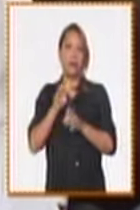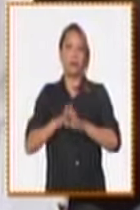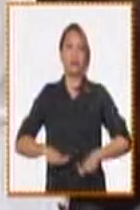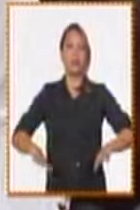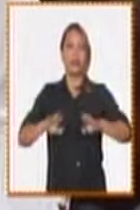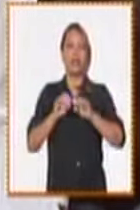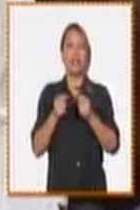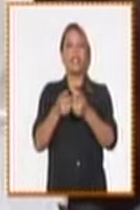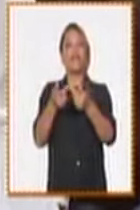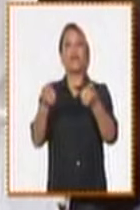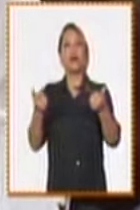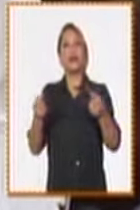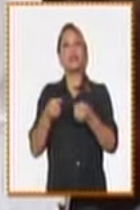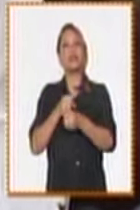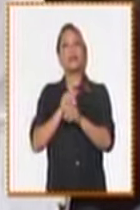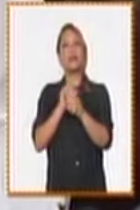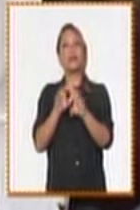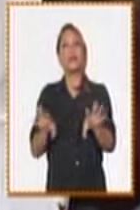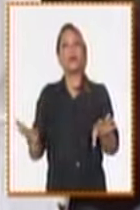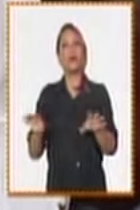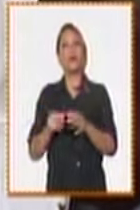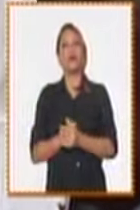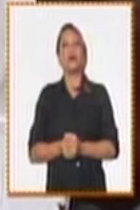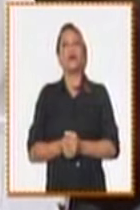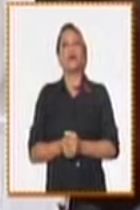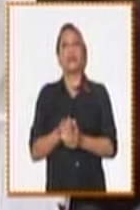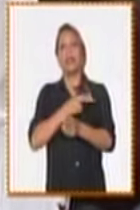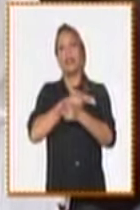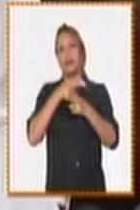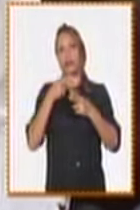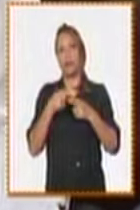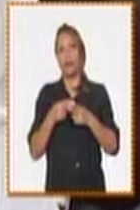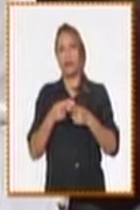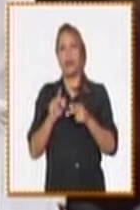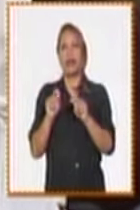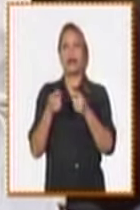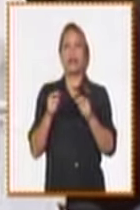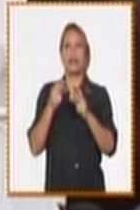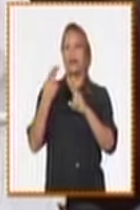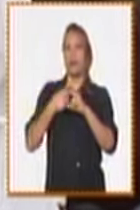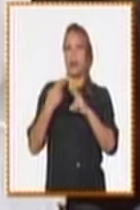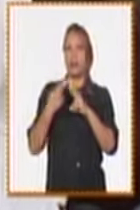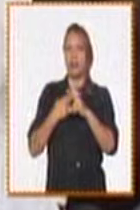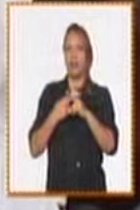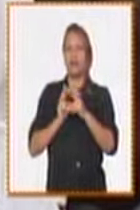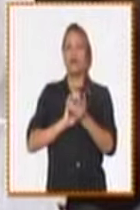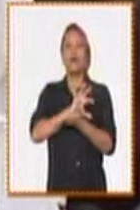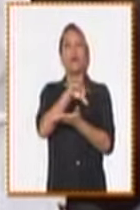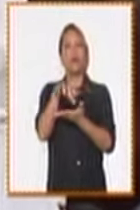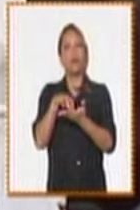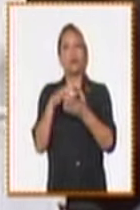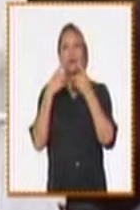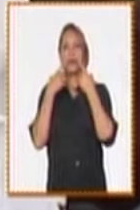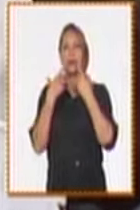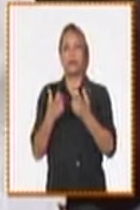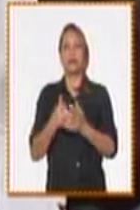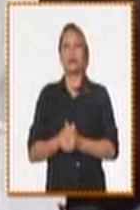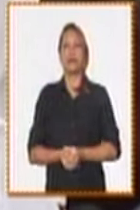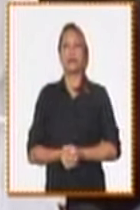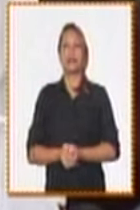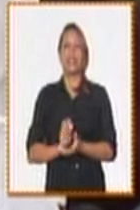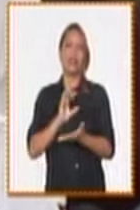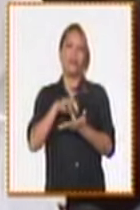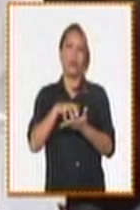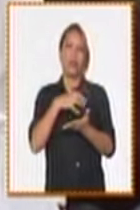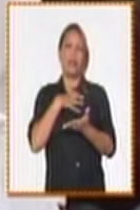divulgación de la historia. Radio Bayamo y Radio Ciudad Monumento son espacios muy importantes. La ciudad tiene muchos espacios